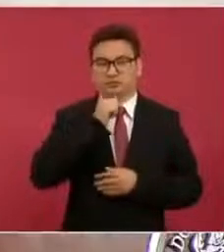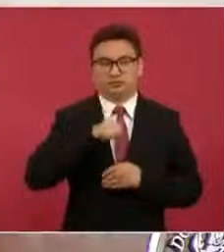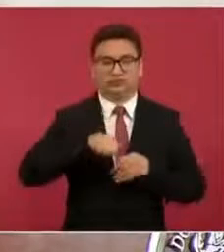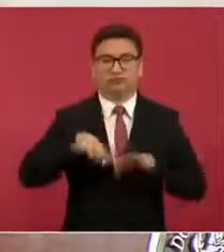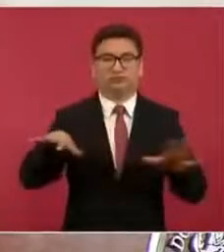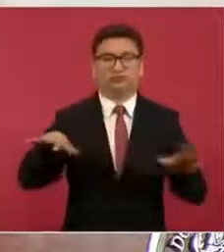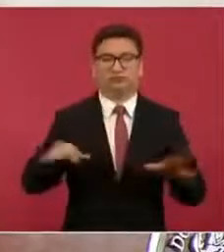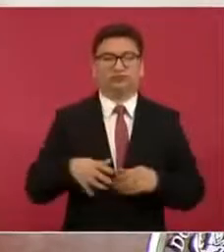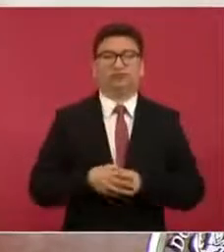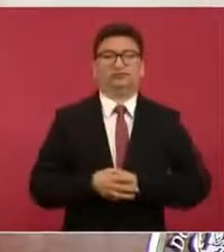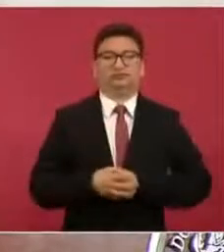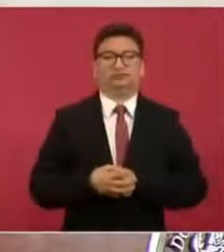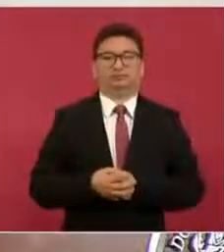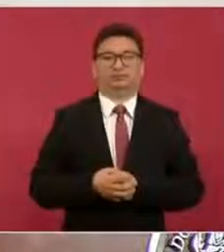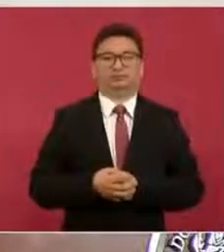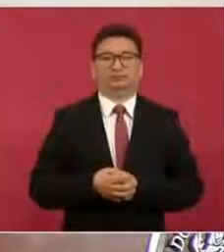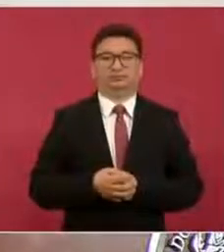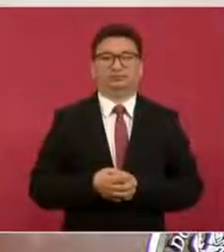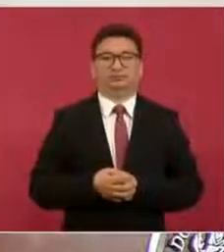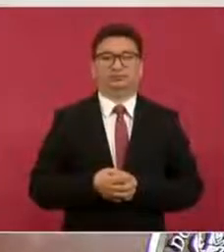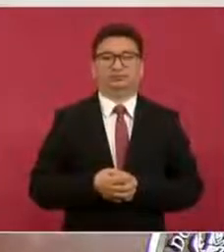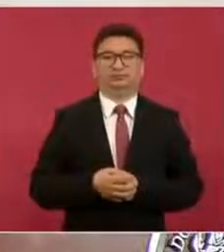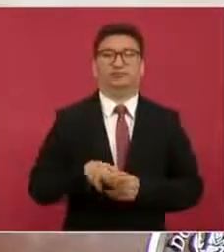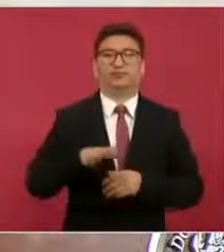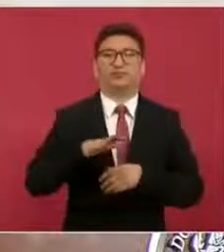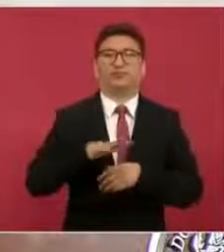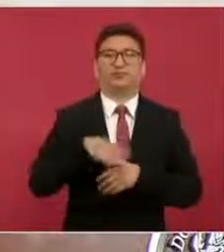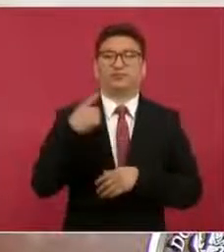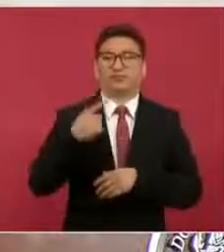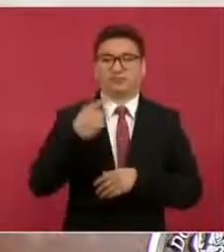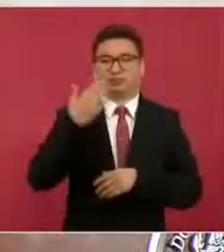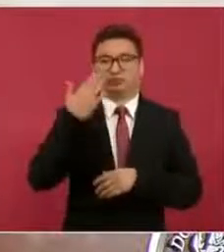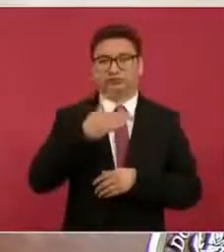que se está importando.